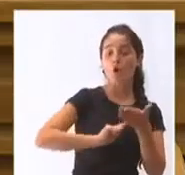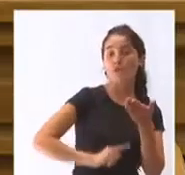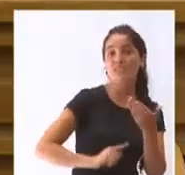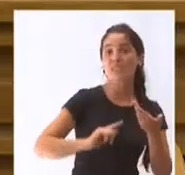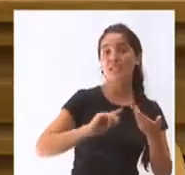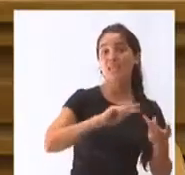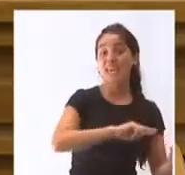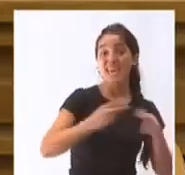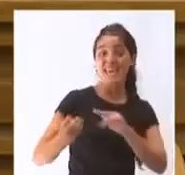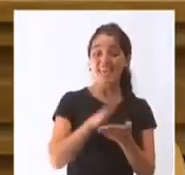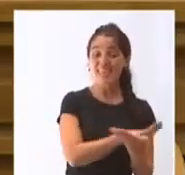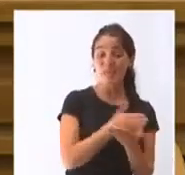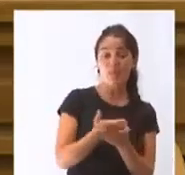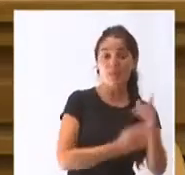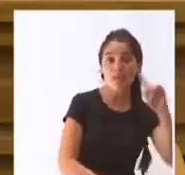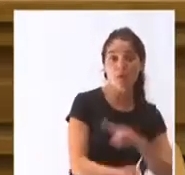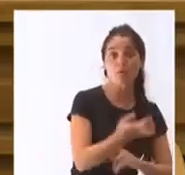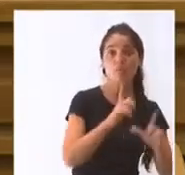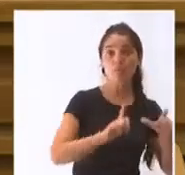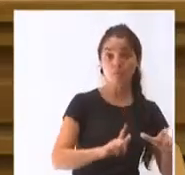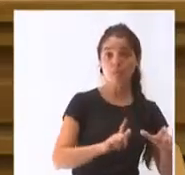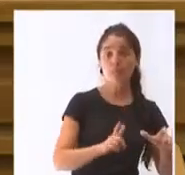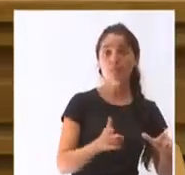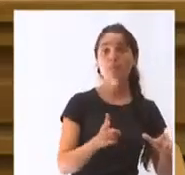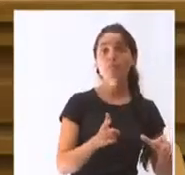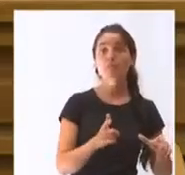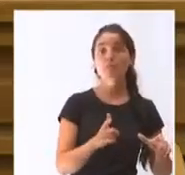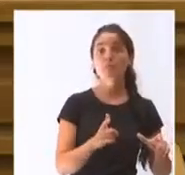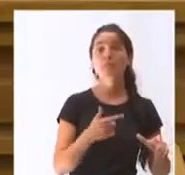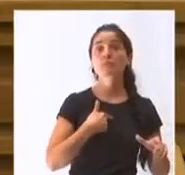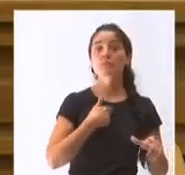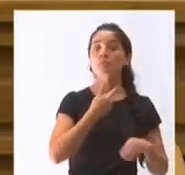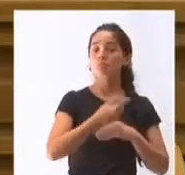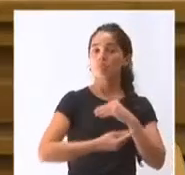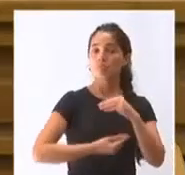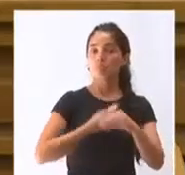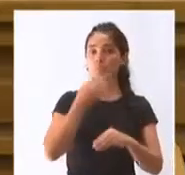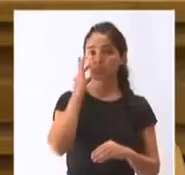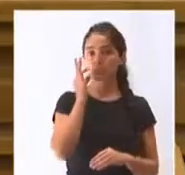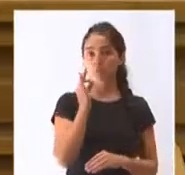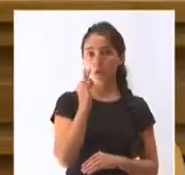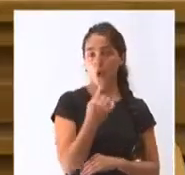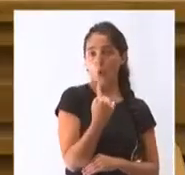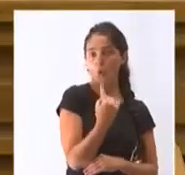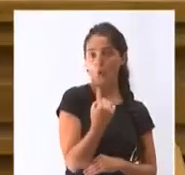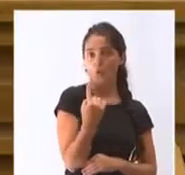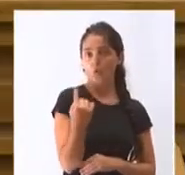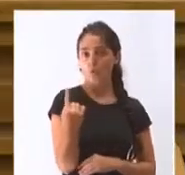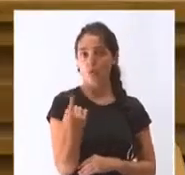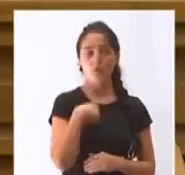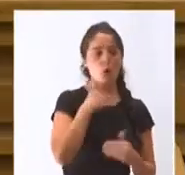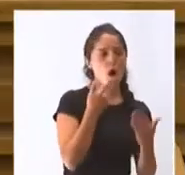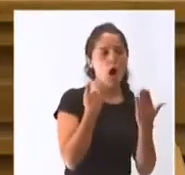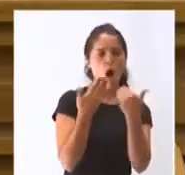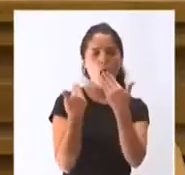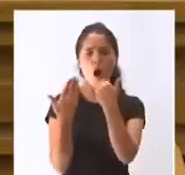la invitación de desahucios que hemos evitado los más importantes de verdad es uno a uno además hablando y entendernos con